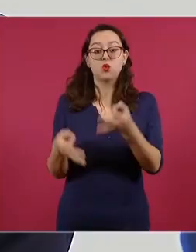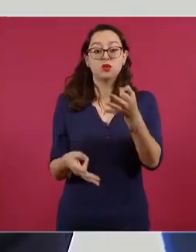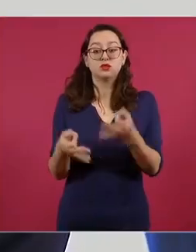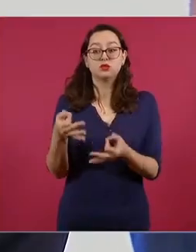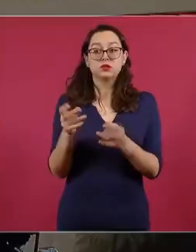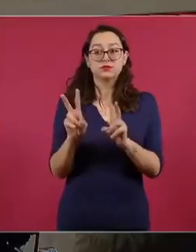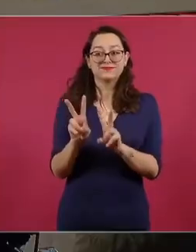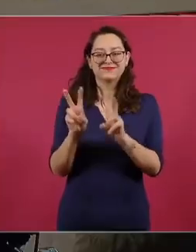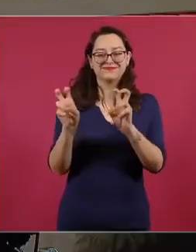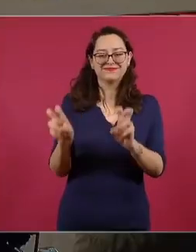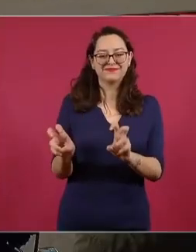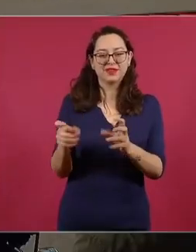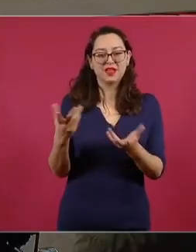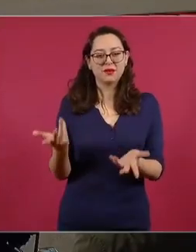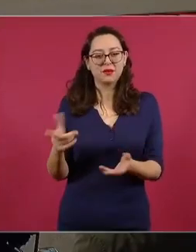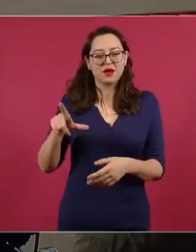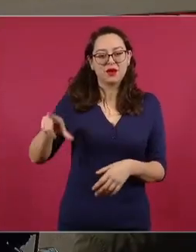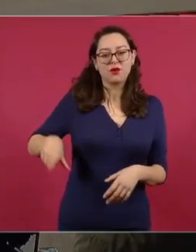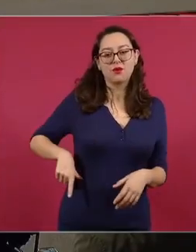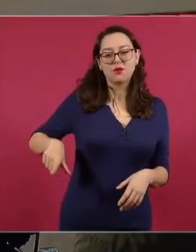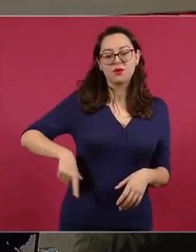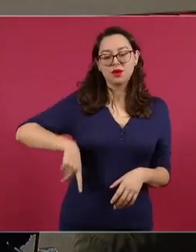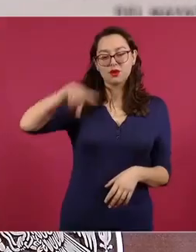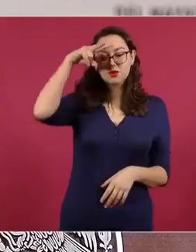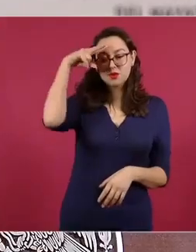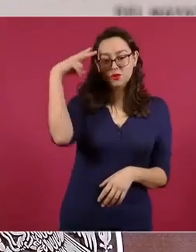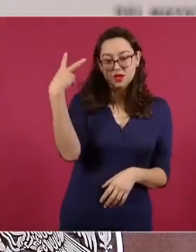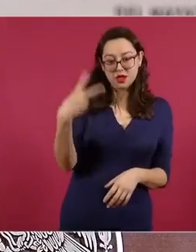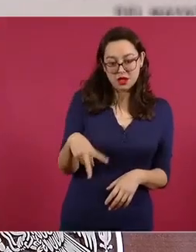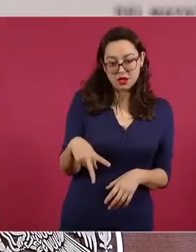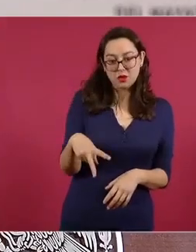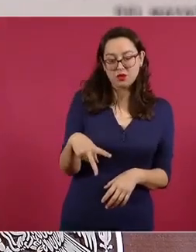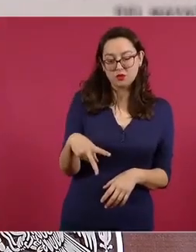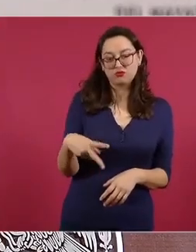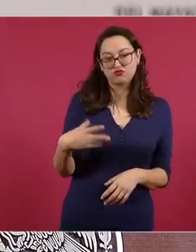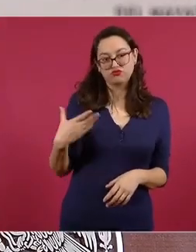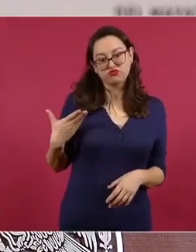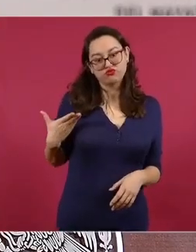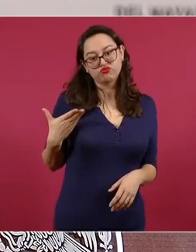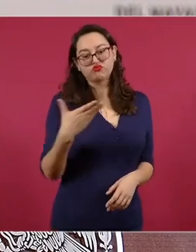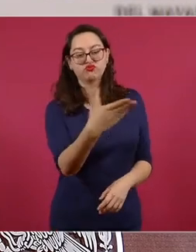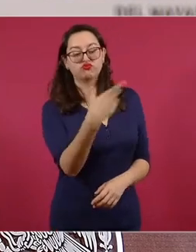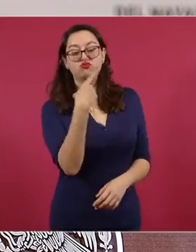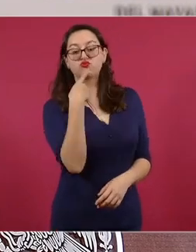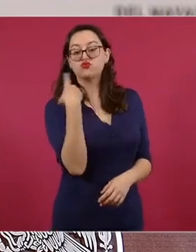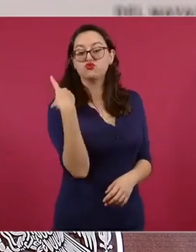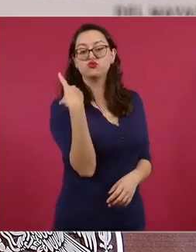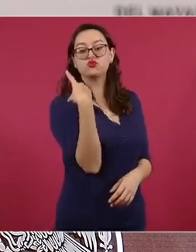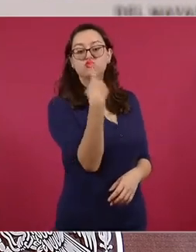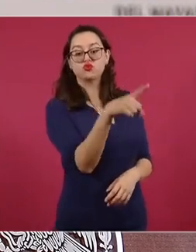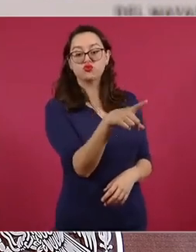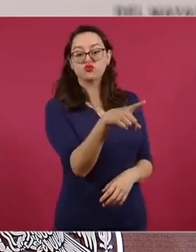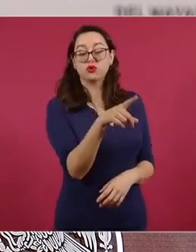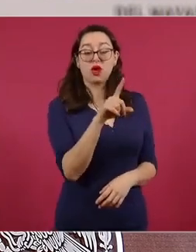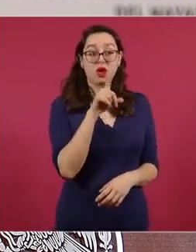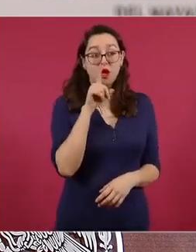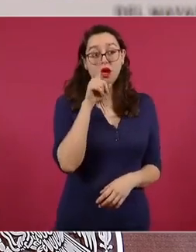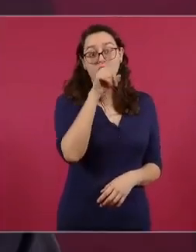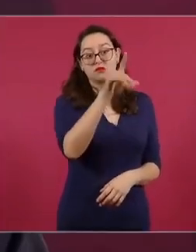es el Gobierno de México. El Gobierno de México reclama en una corte de